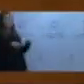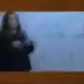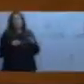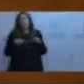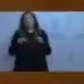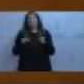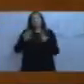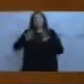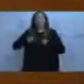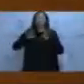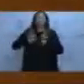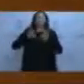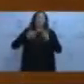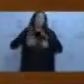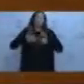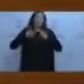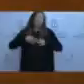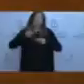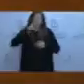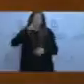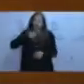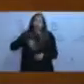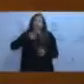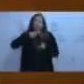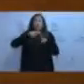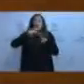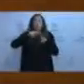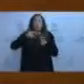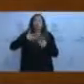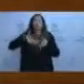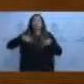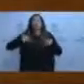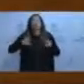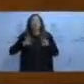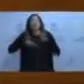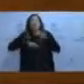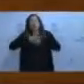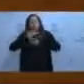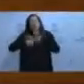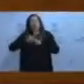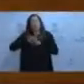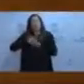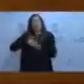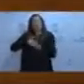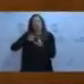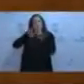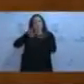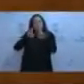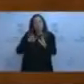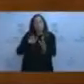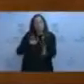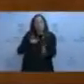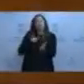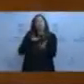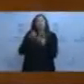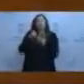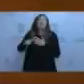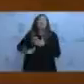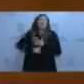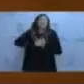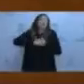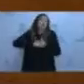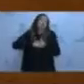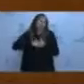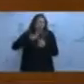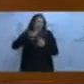vale. ¿Cuáles son las políticas que piensa llevar a cabo para acercarse a las empresas y ver sus necesidades reales? Si no me conteste que no me lo